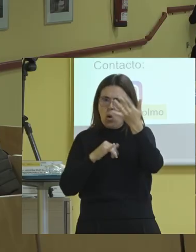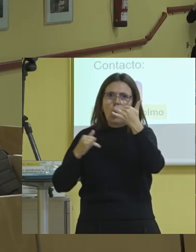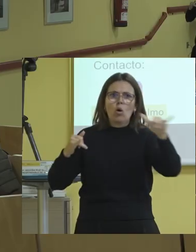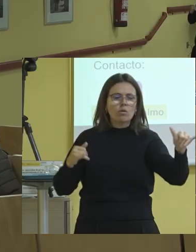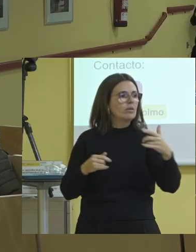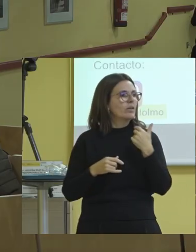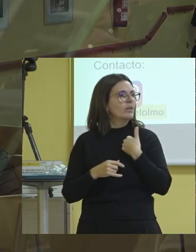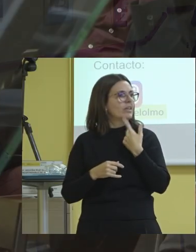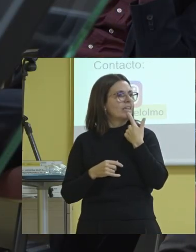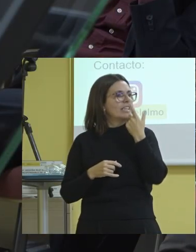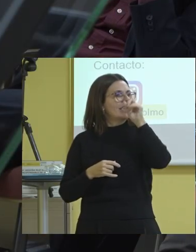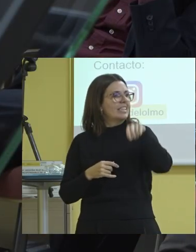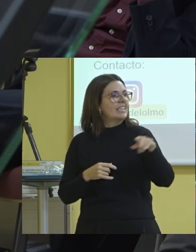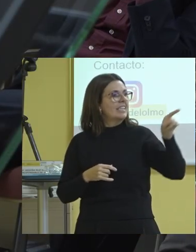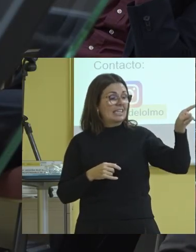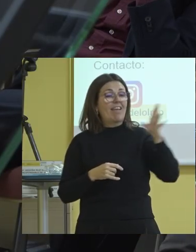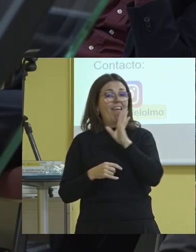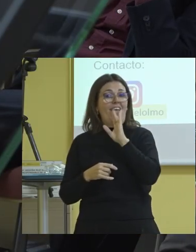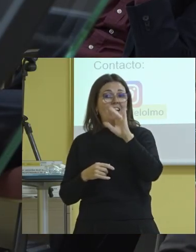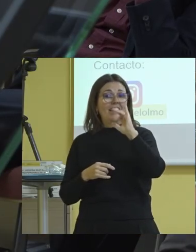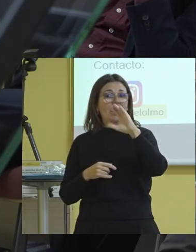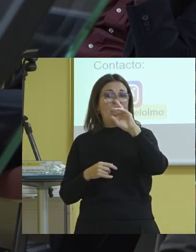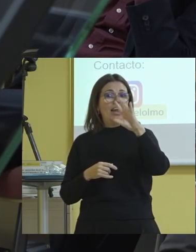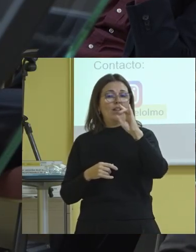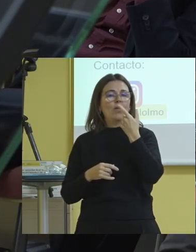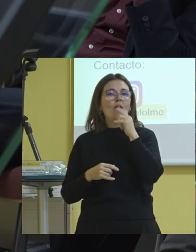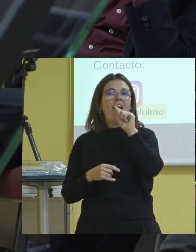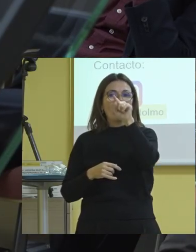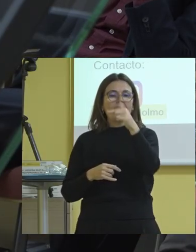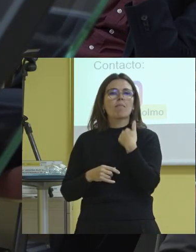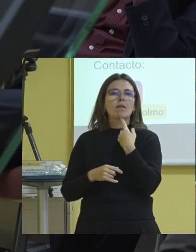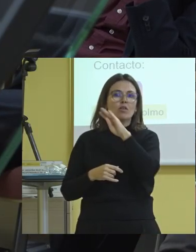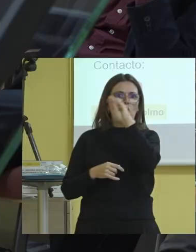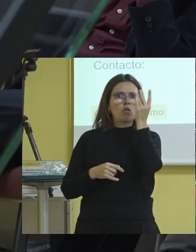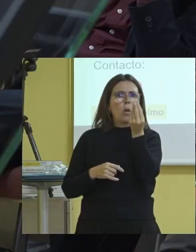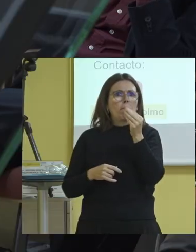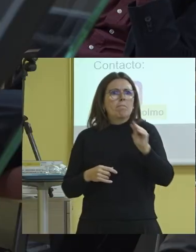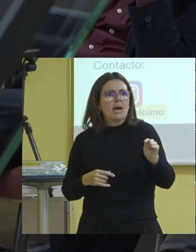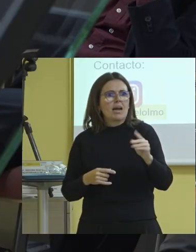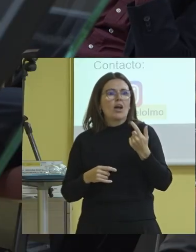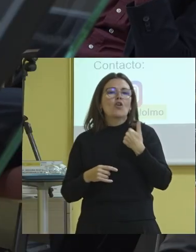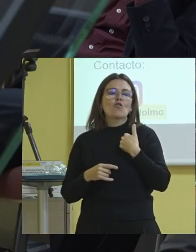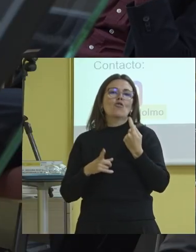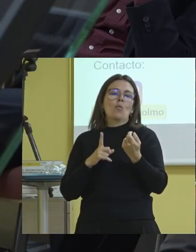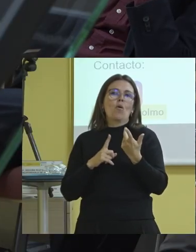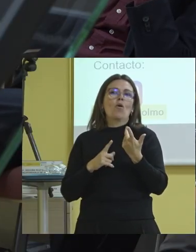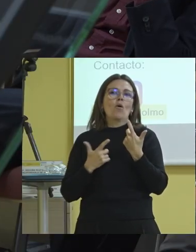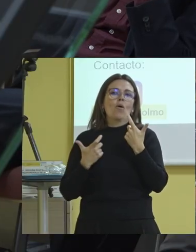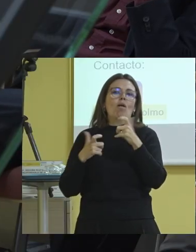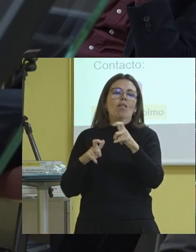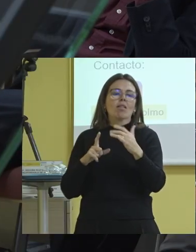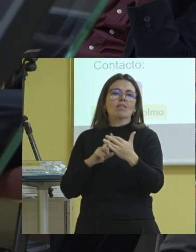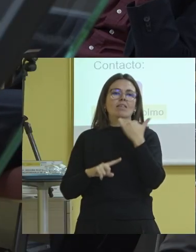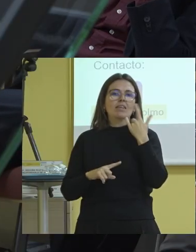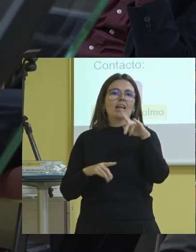quiero agradecer a Ricardo que haya sacado, porque yo creo que tanto a ti como a mí se nos ha olvidado un poquito, a lo mejor ahí tenemos también nuestro sesgo, hemos olvidado un poquito lo